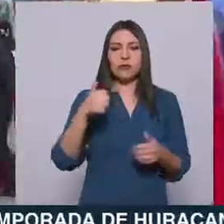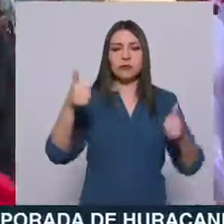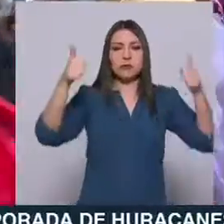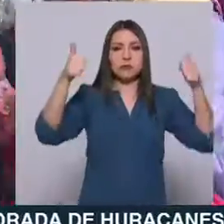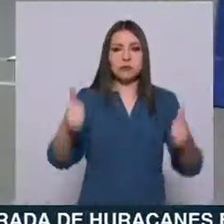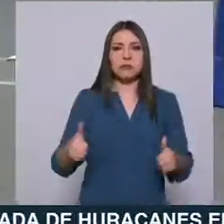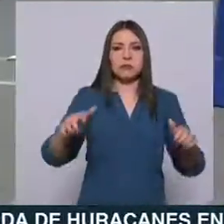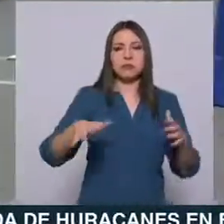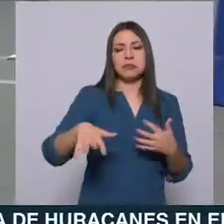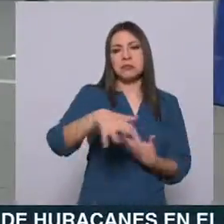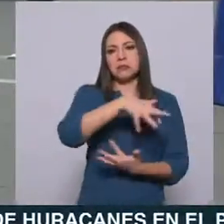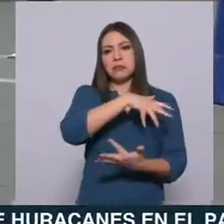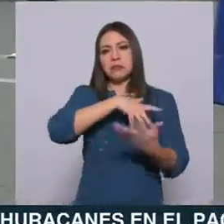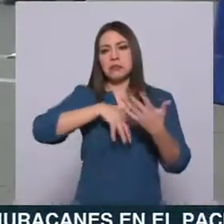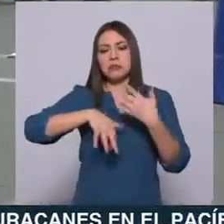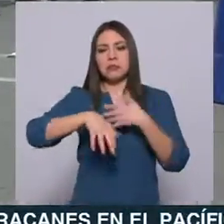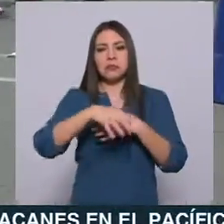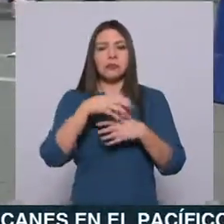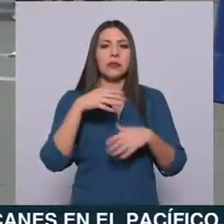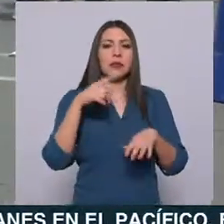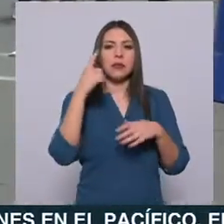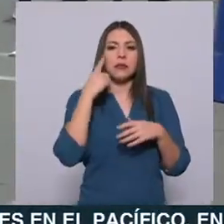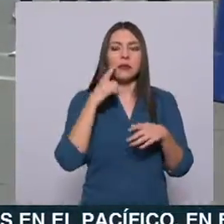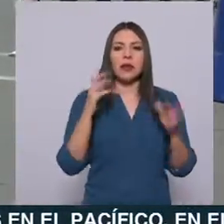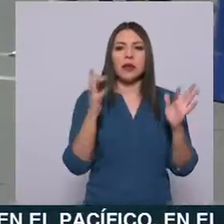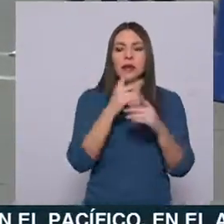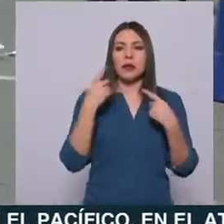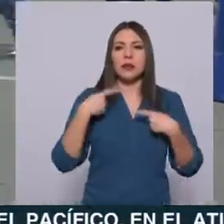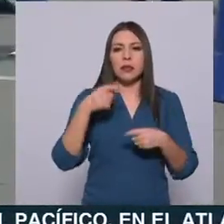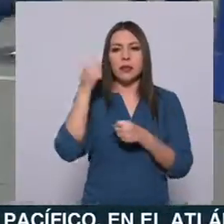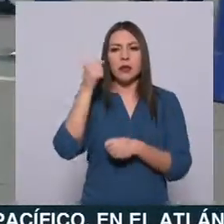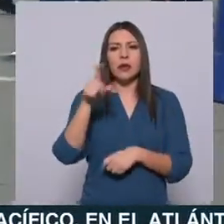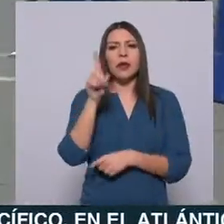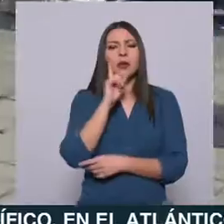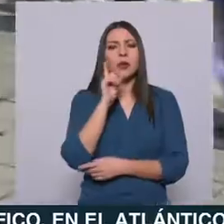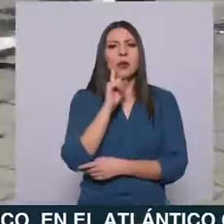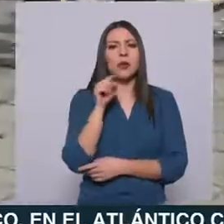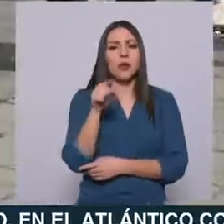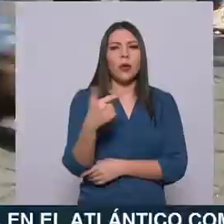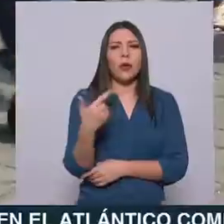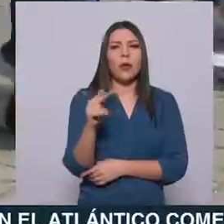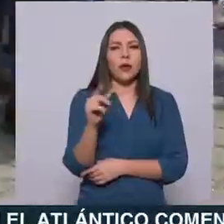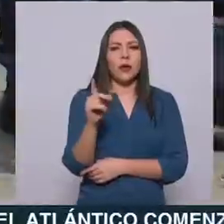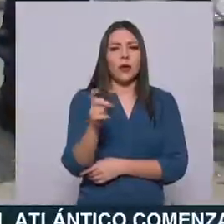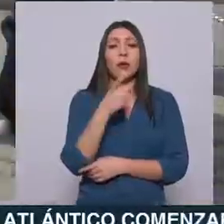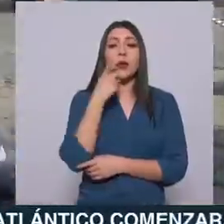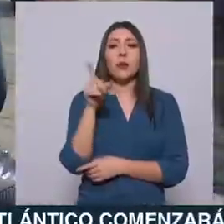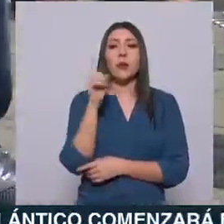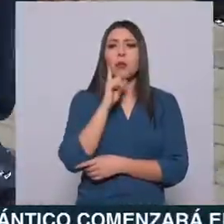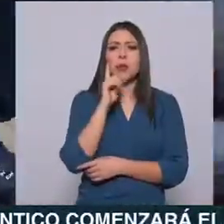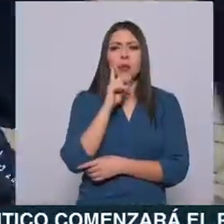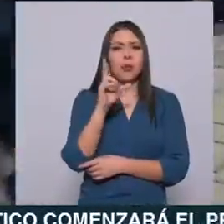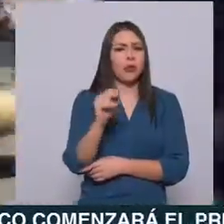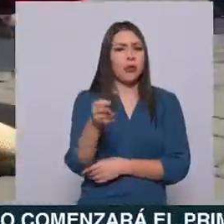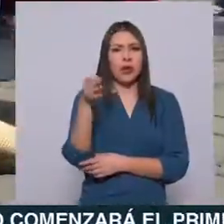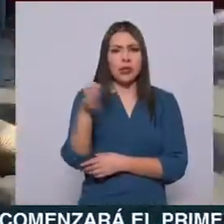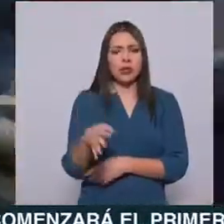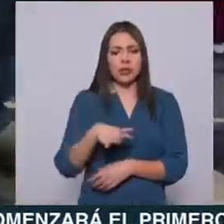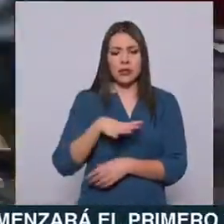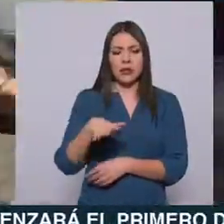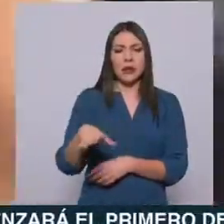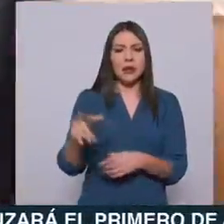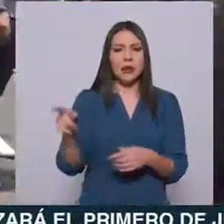Ahí Guadalupe Bojorquez dijo que fue cesada de sus funciones como maestra por oponerse a la reforma educativa de Peña Nieto